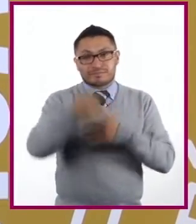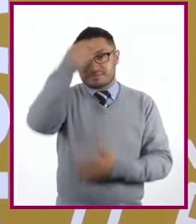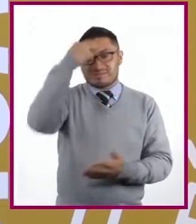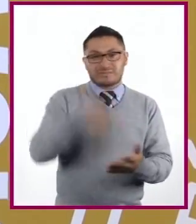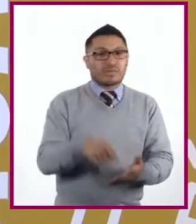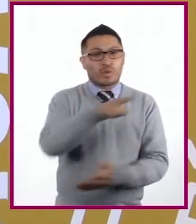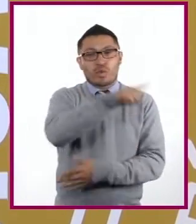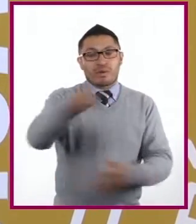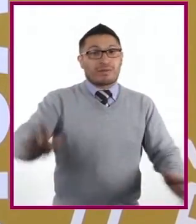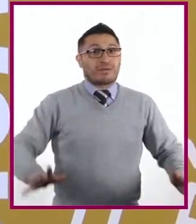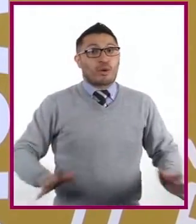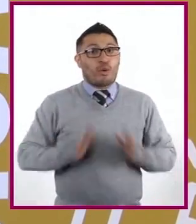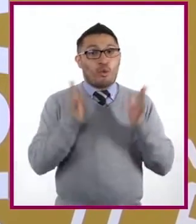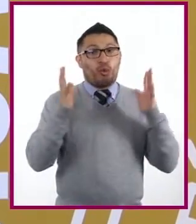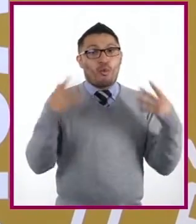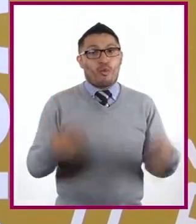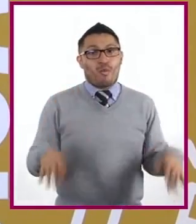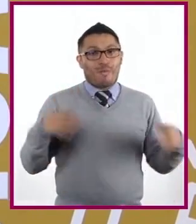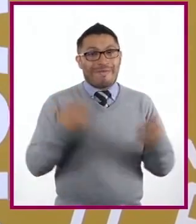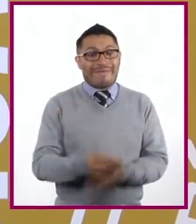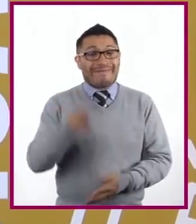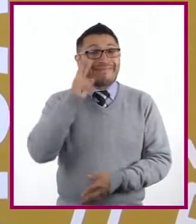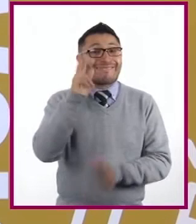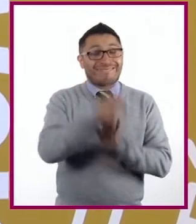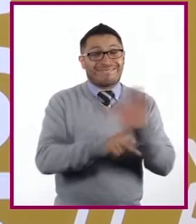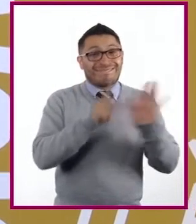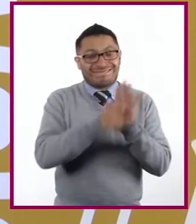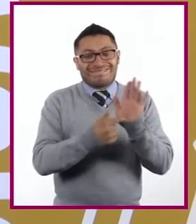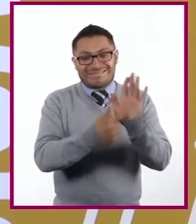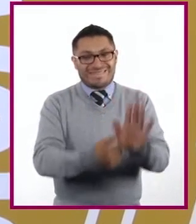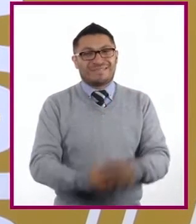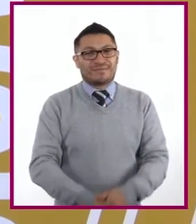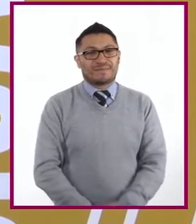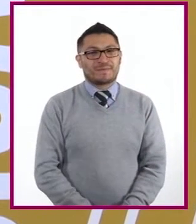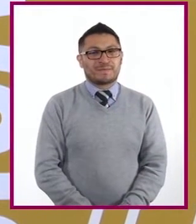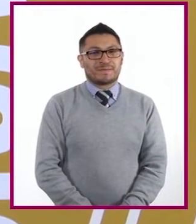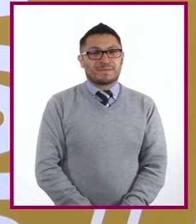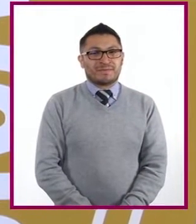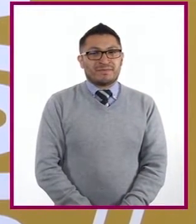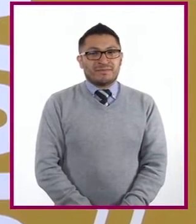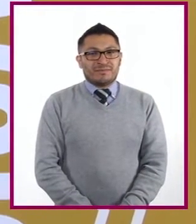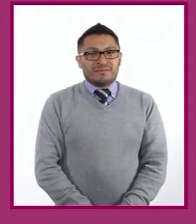llevar una sorpresa. Vamos a ver el siguiente video.